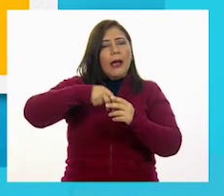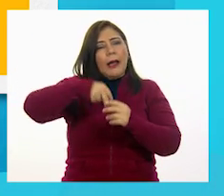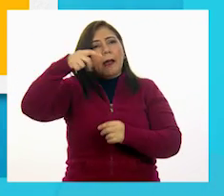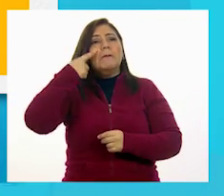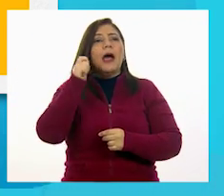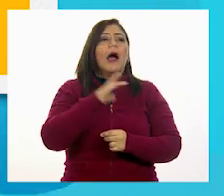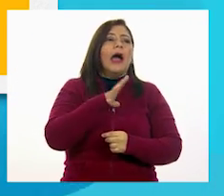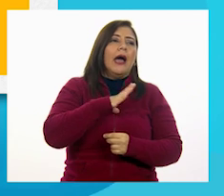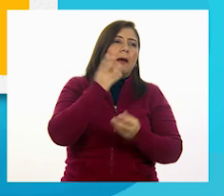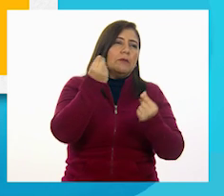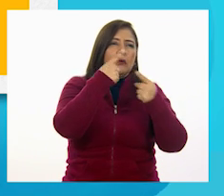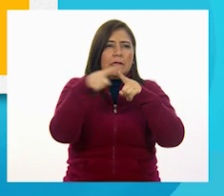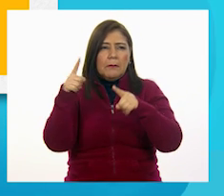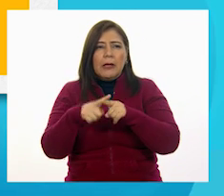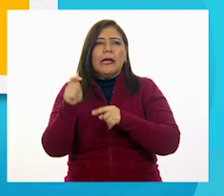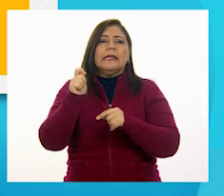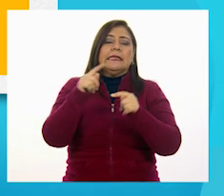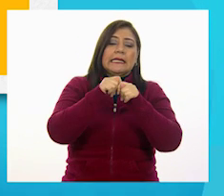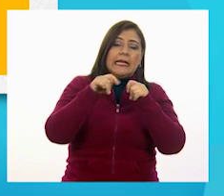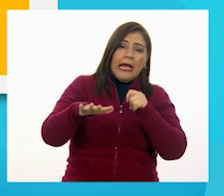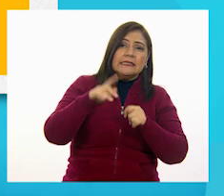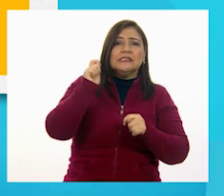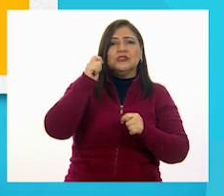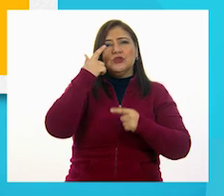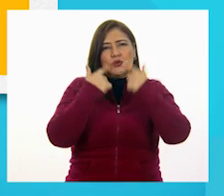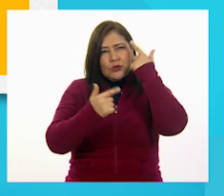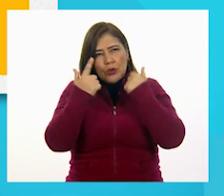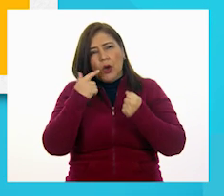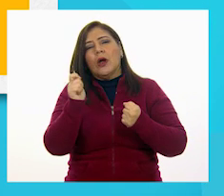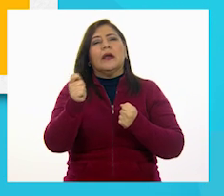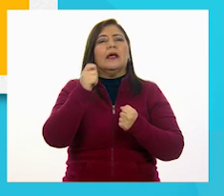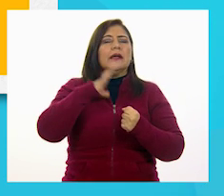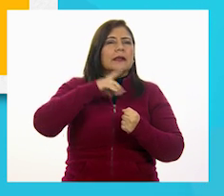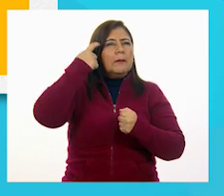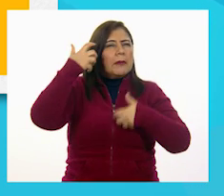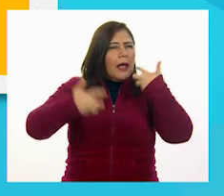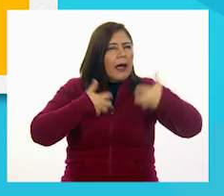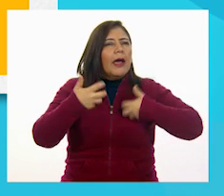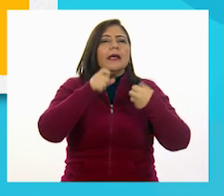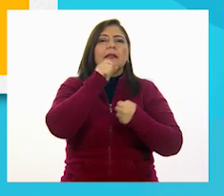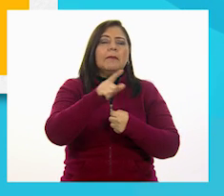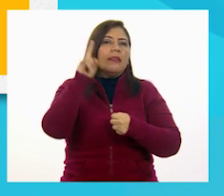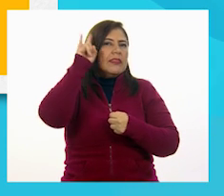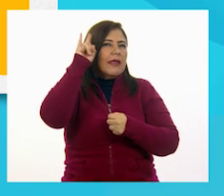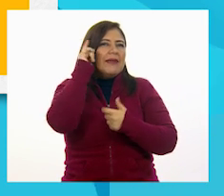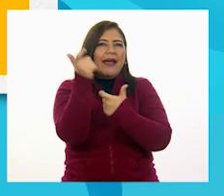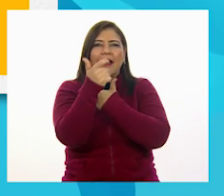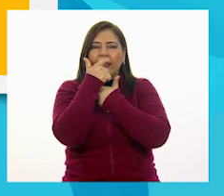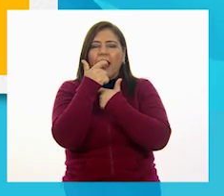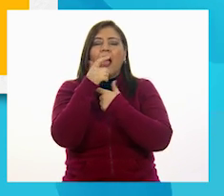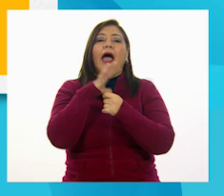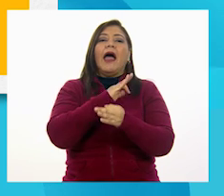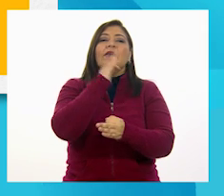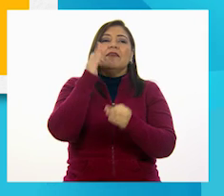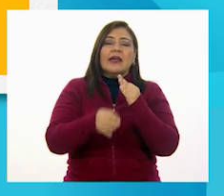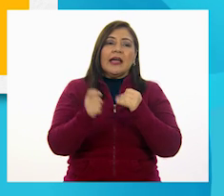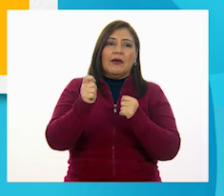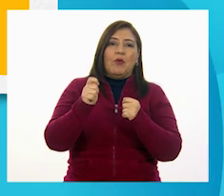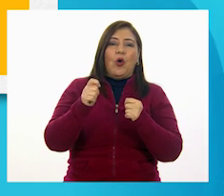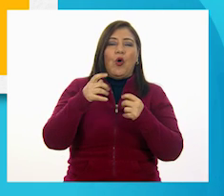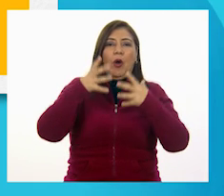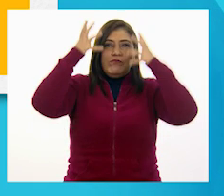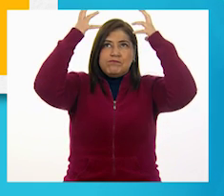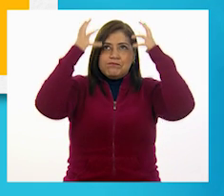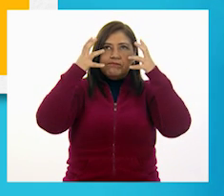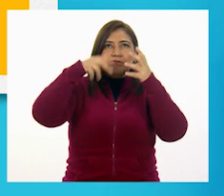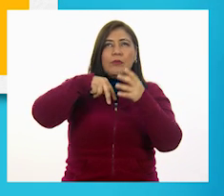enojones, tías lloronas y diablos risueños. El final de la obra es lo mejor. El astronauta